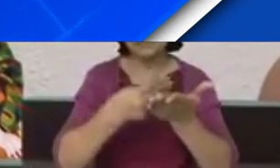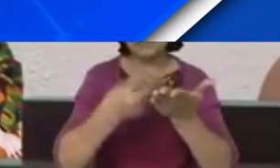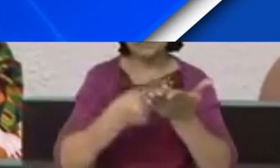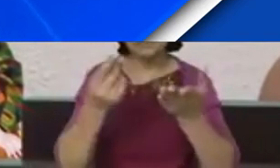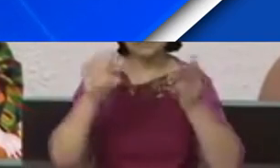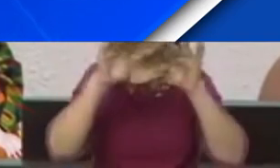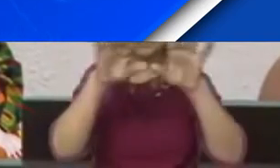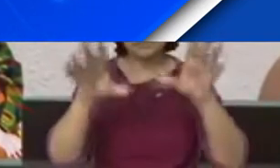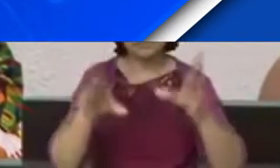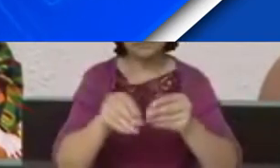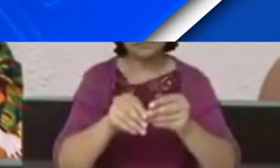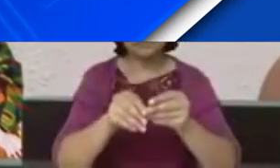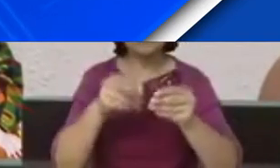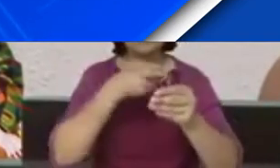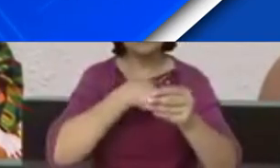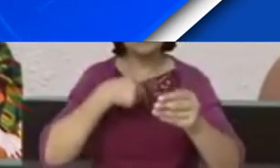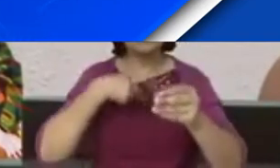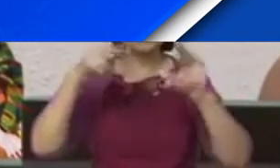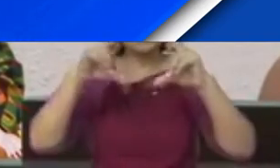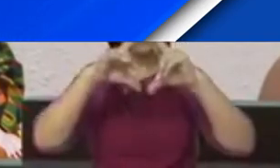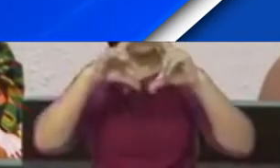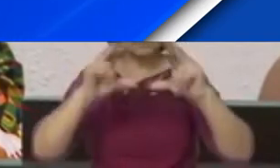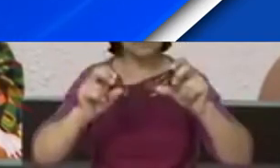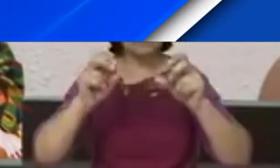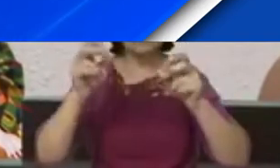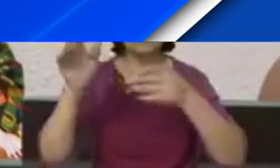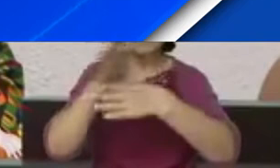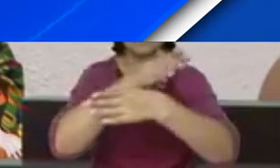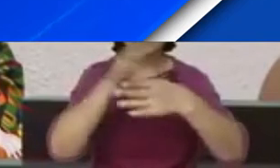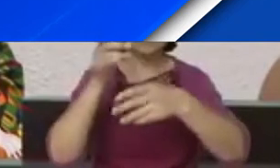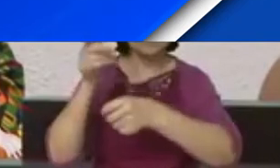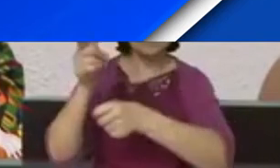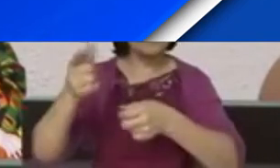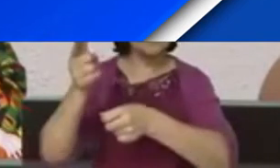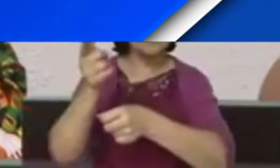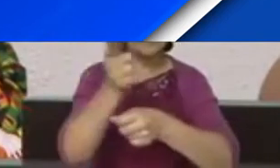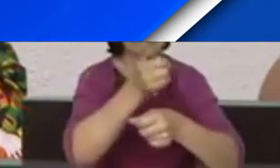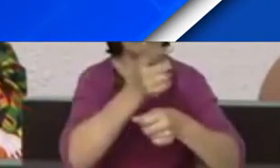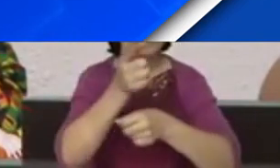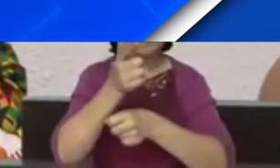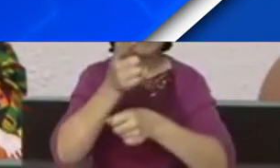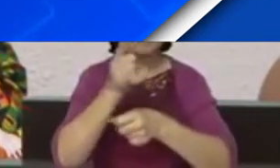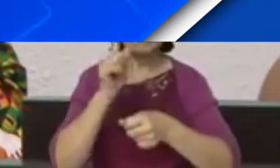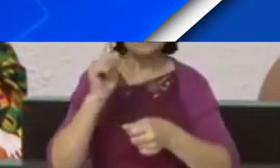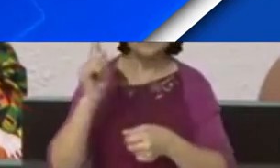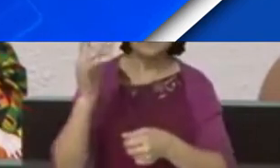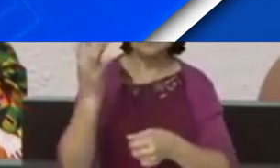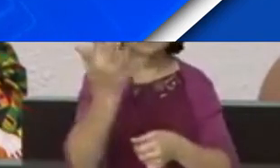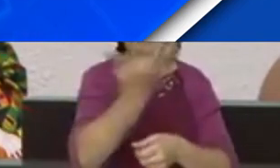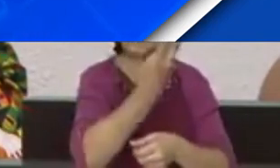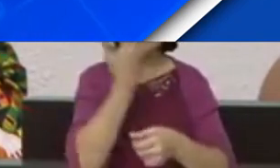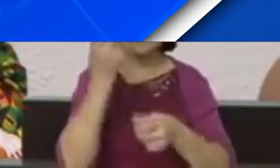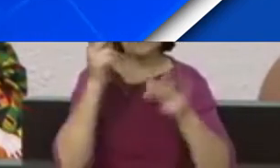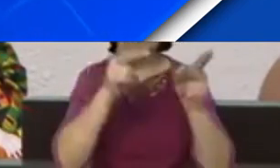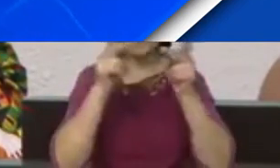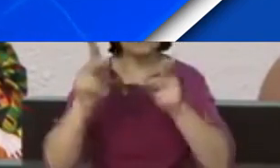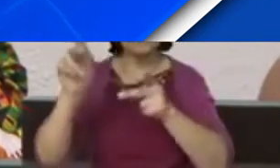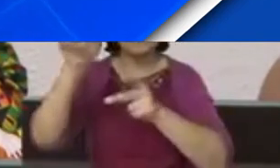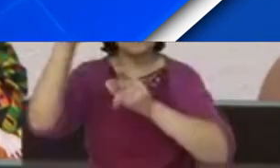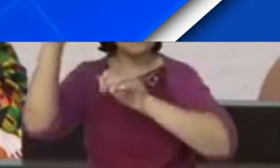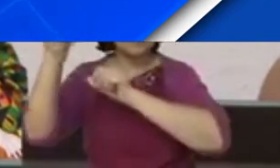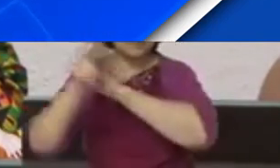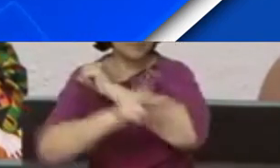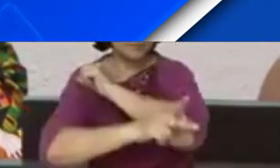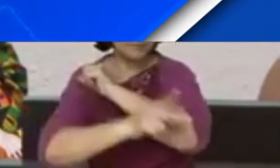dichas producciones. Las producciones extranjeras que ingresen transitoriamente